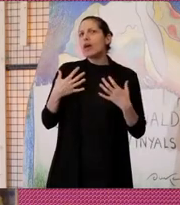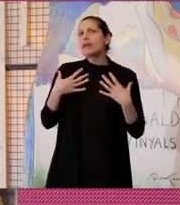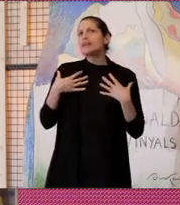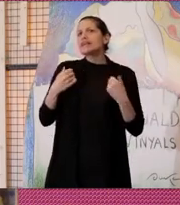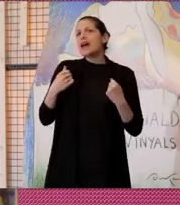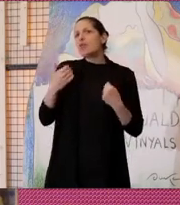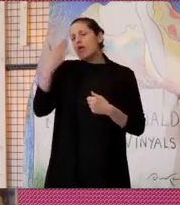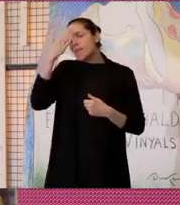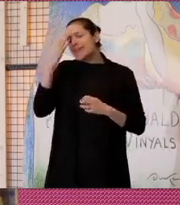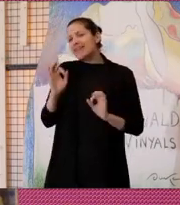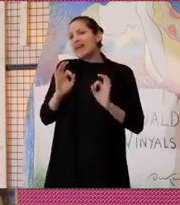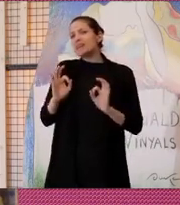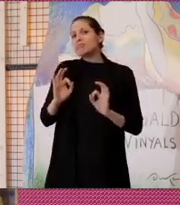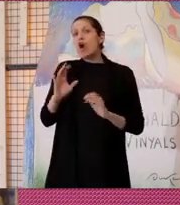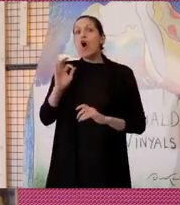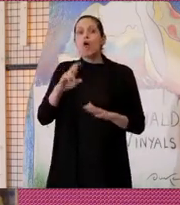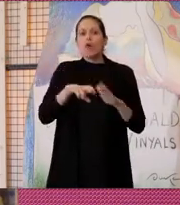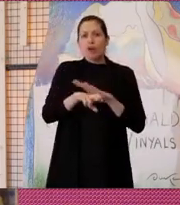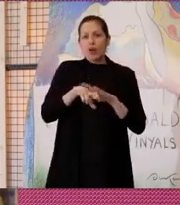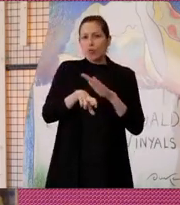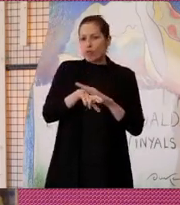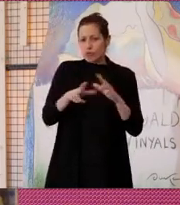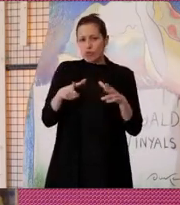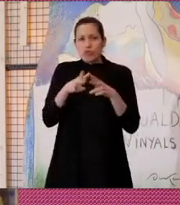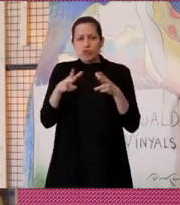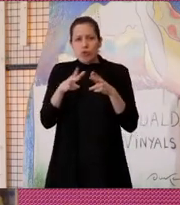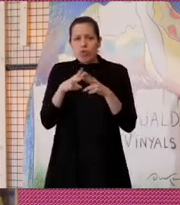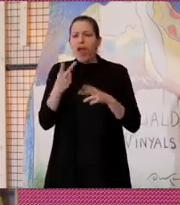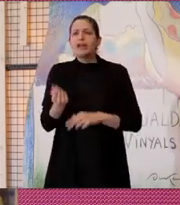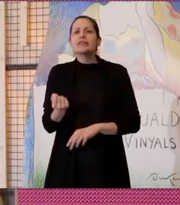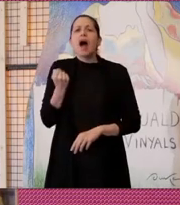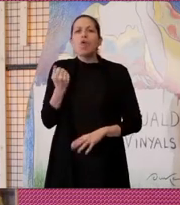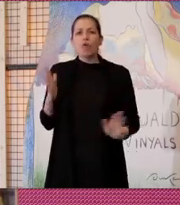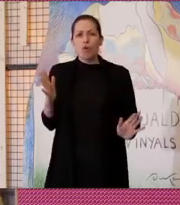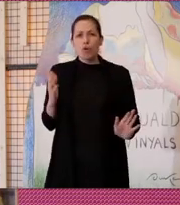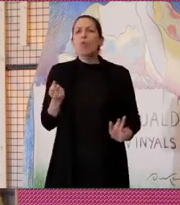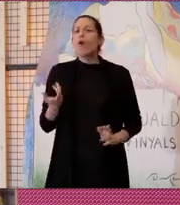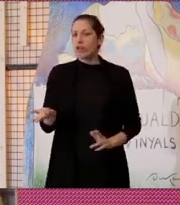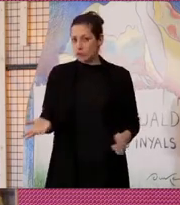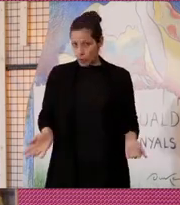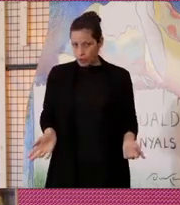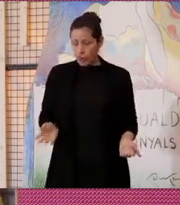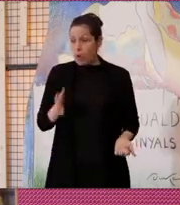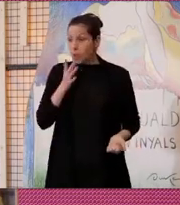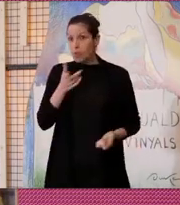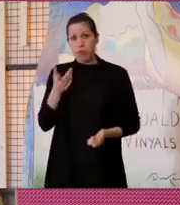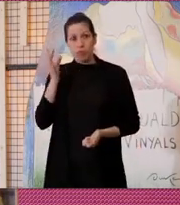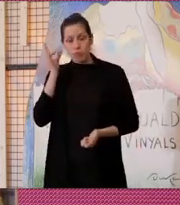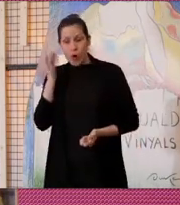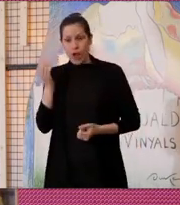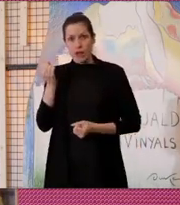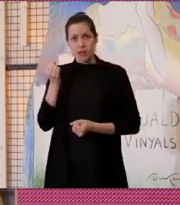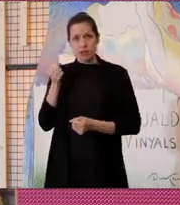sociales porque insisto o sea lo que necesitan una mujer que tiene una situación que está ahí pasando por